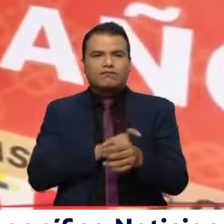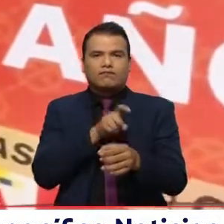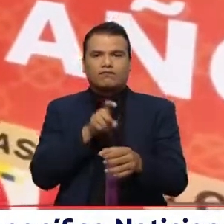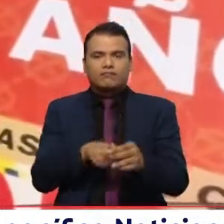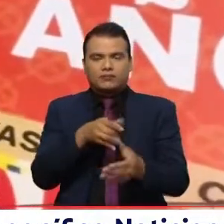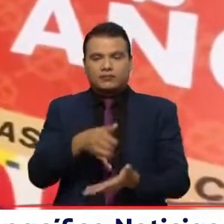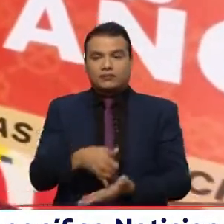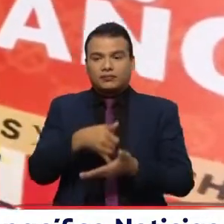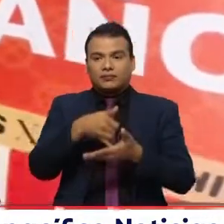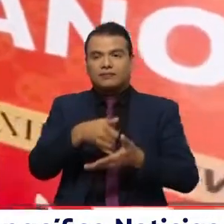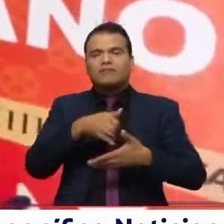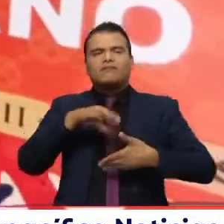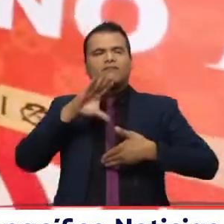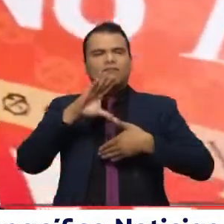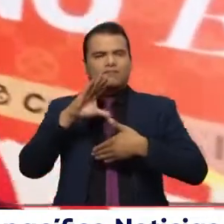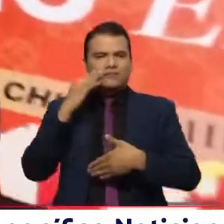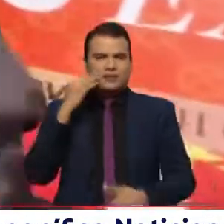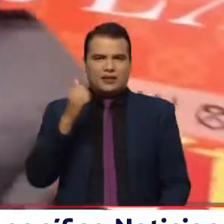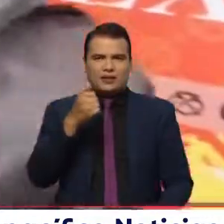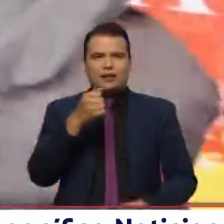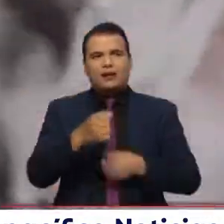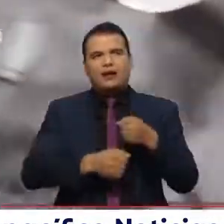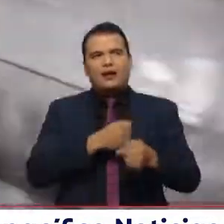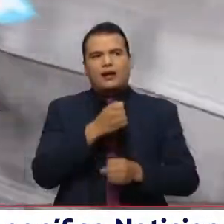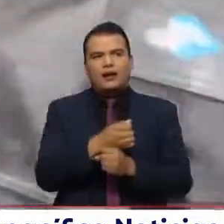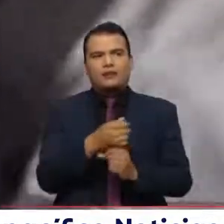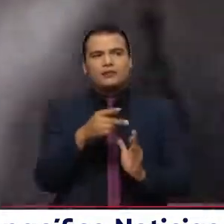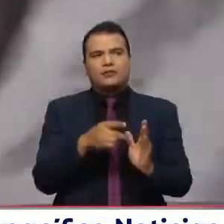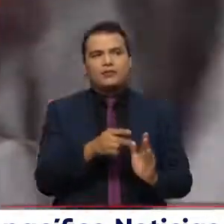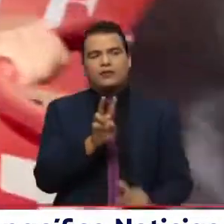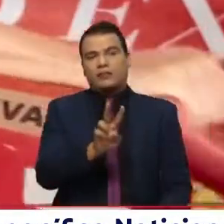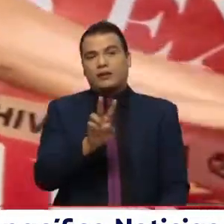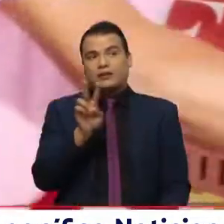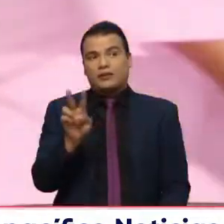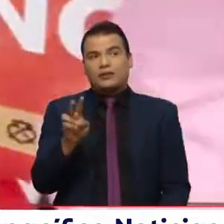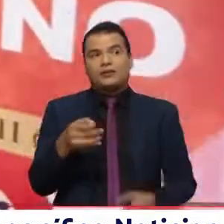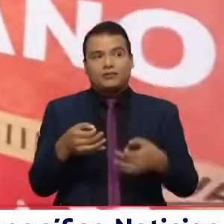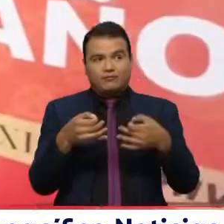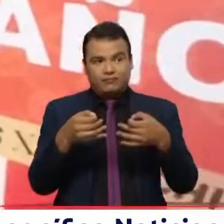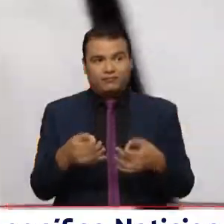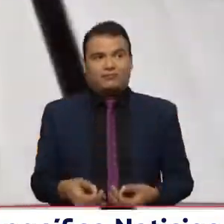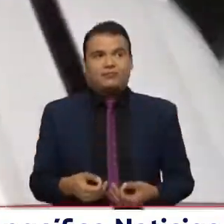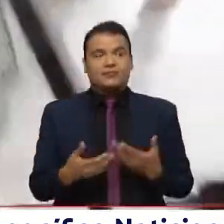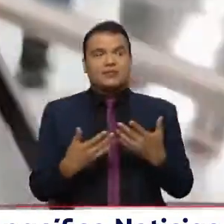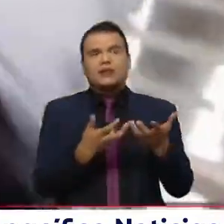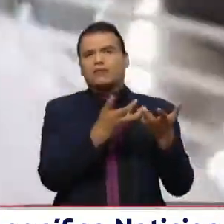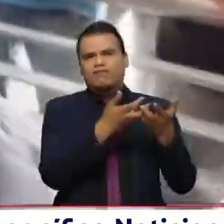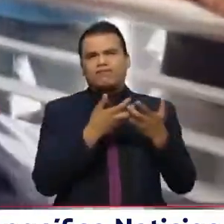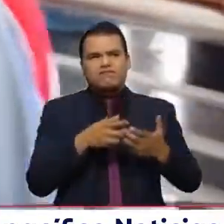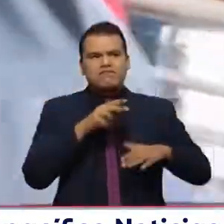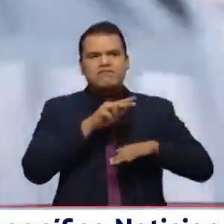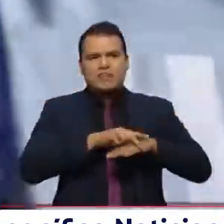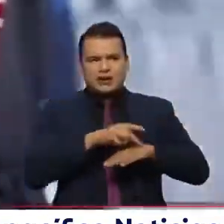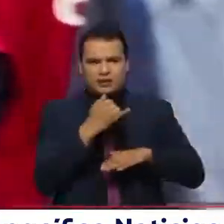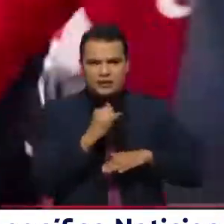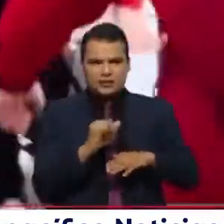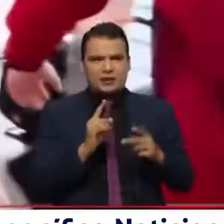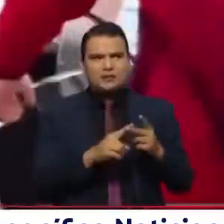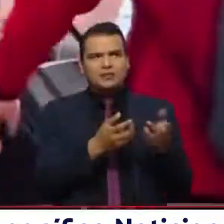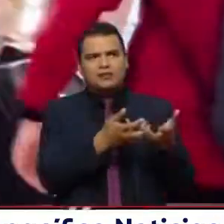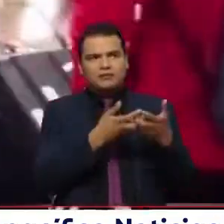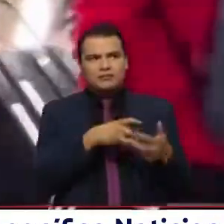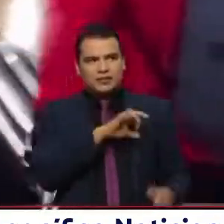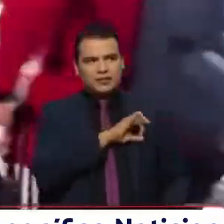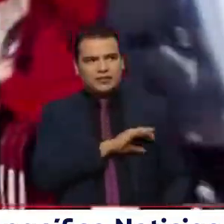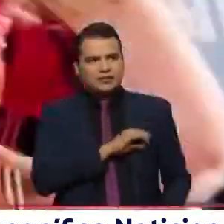América Fémina 2022. Como siempre, como fue el mismo arribo para las paraguayas, fueron recibidas con